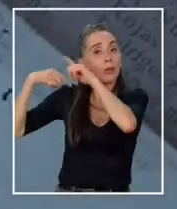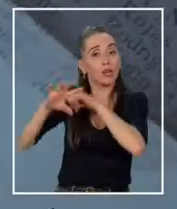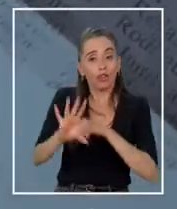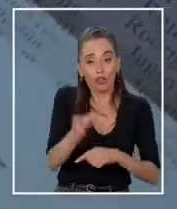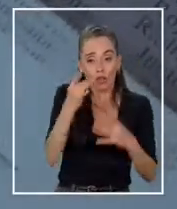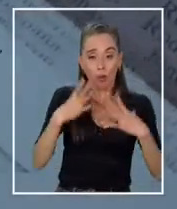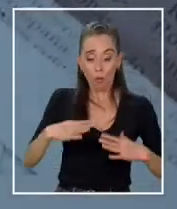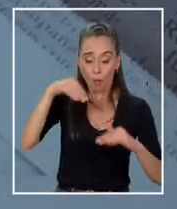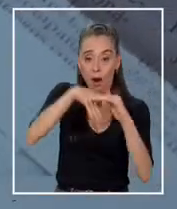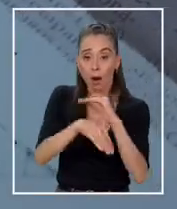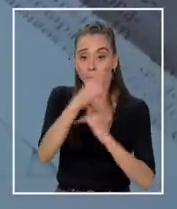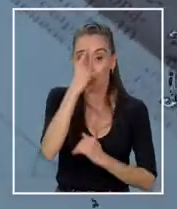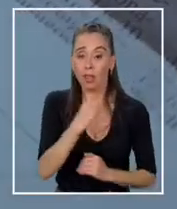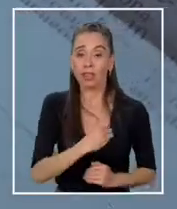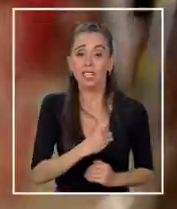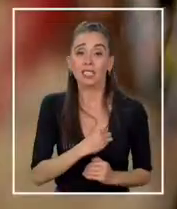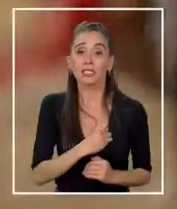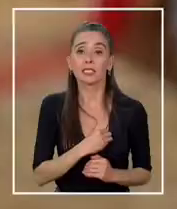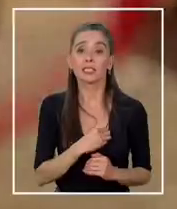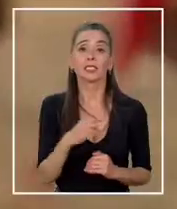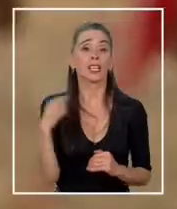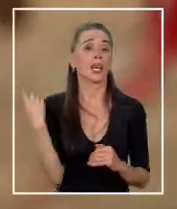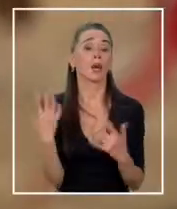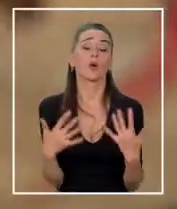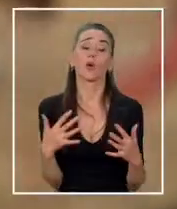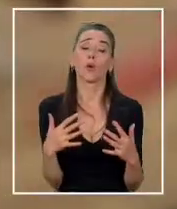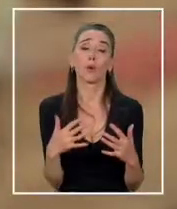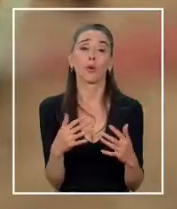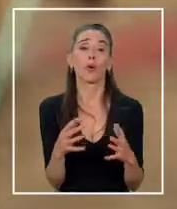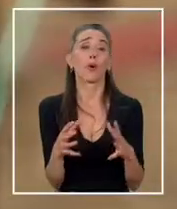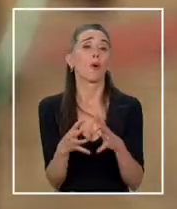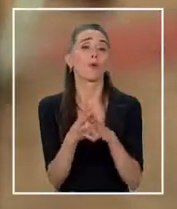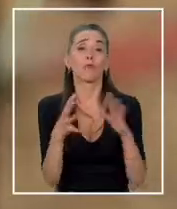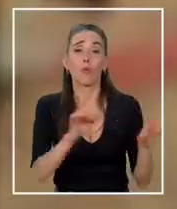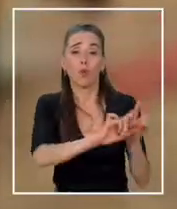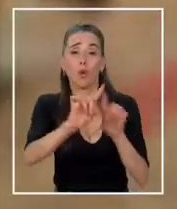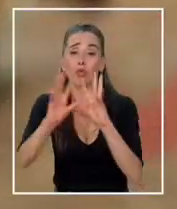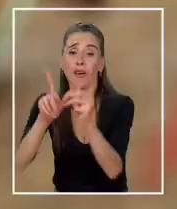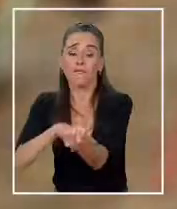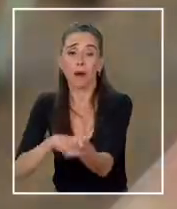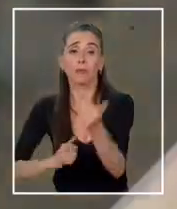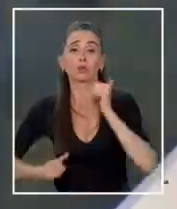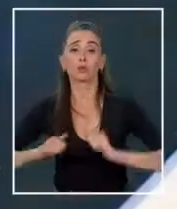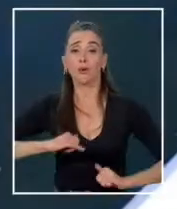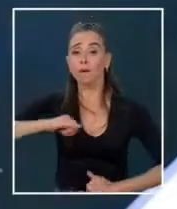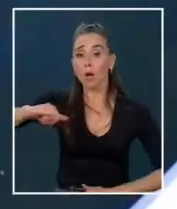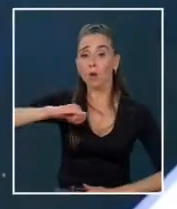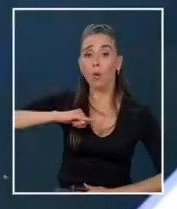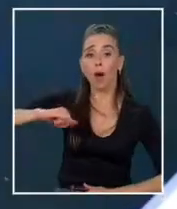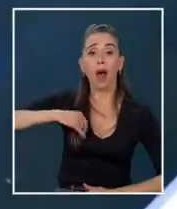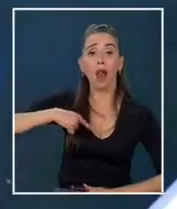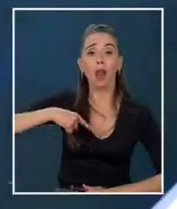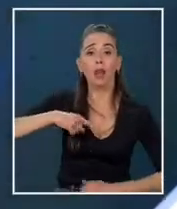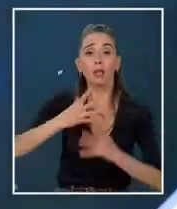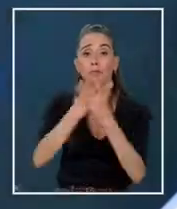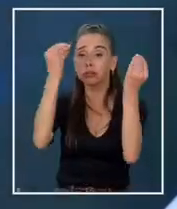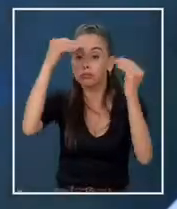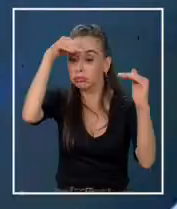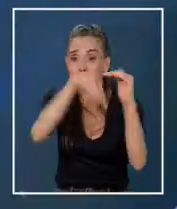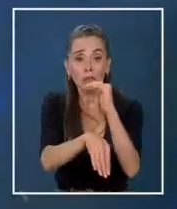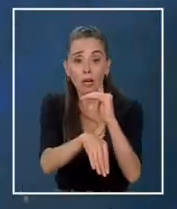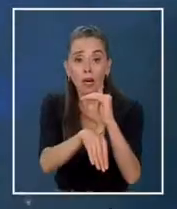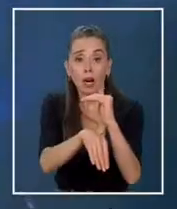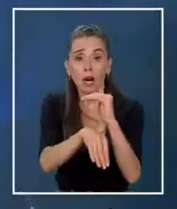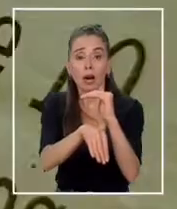Triste a la vez, porque eran muchas las familias que estaban sufriendo lo mismo, pero a la